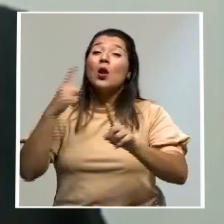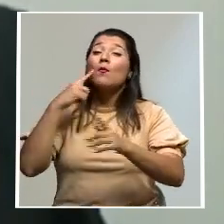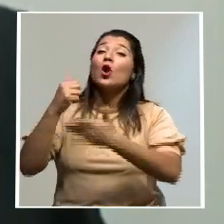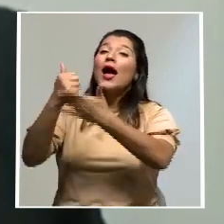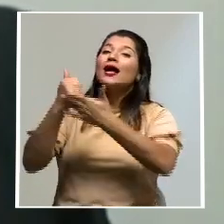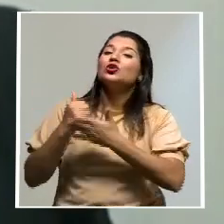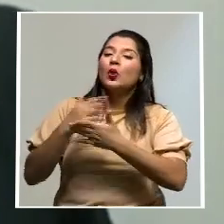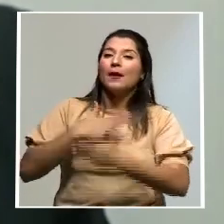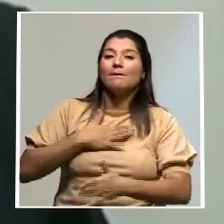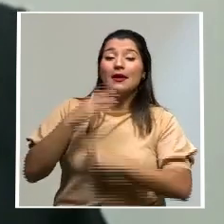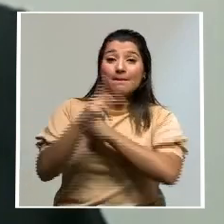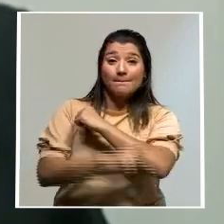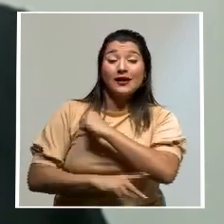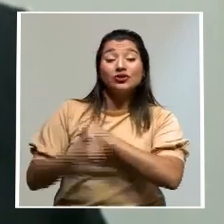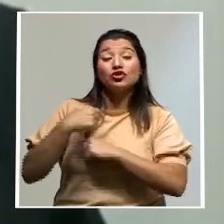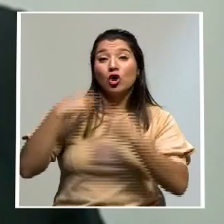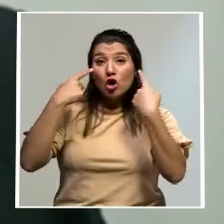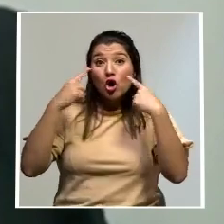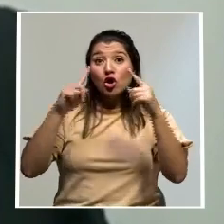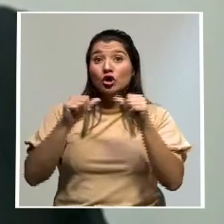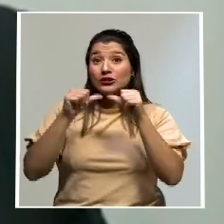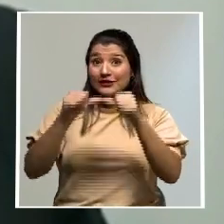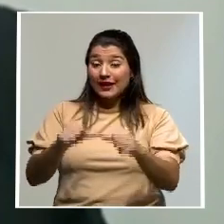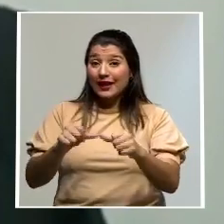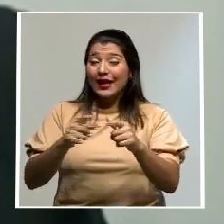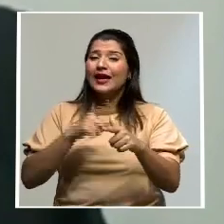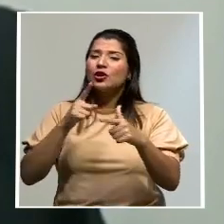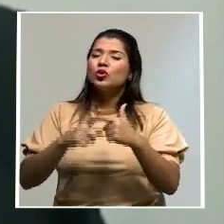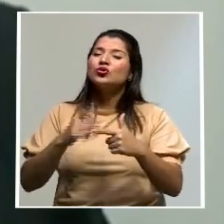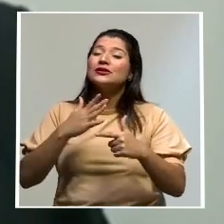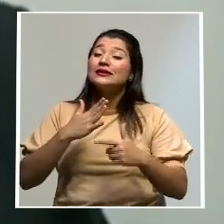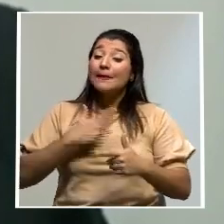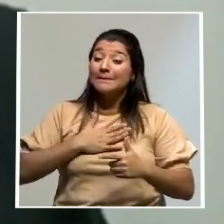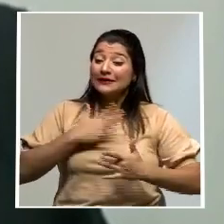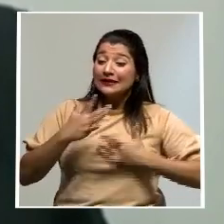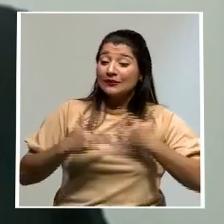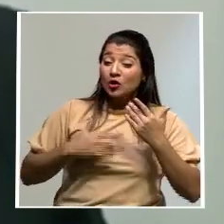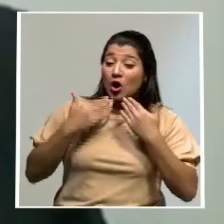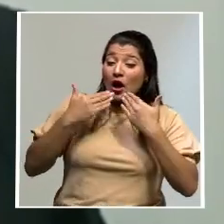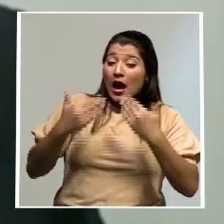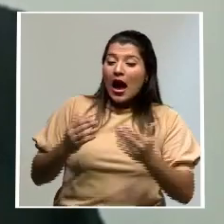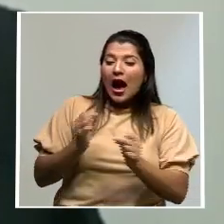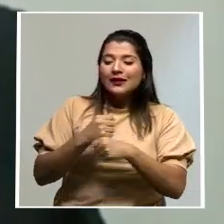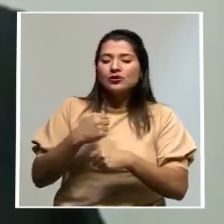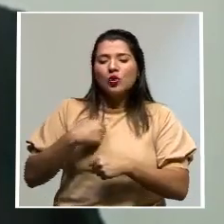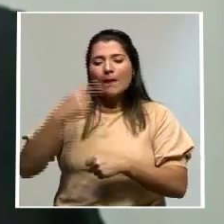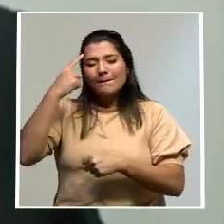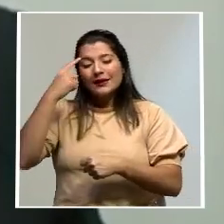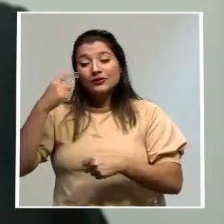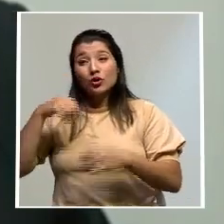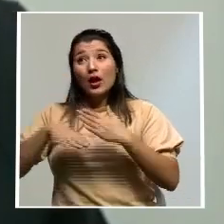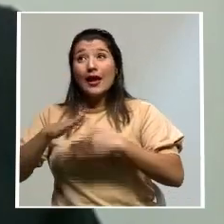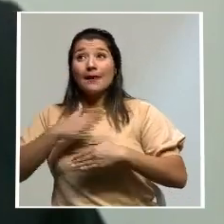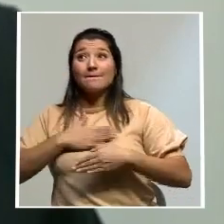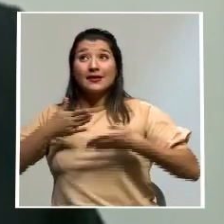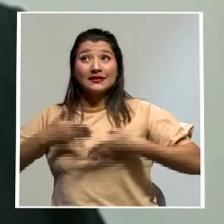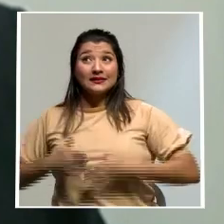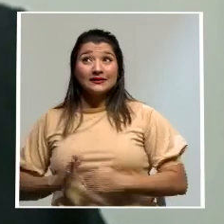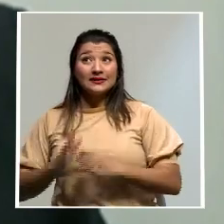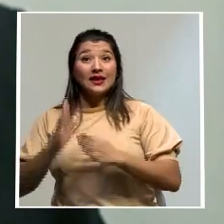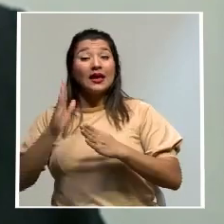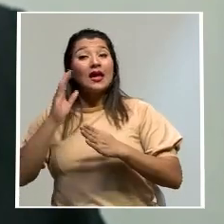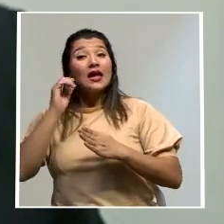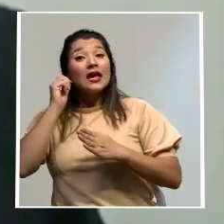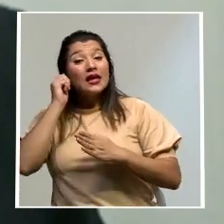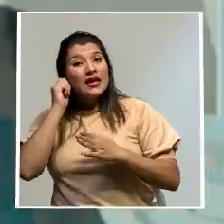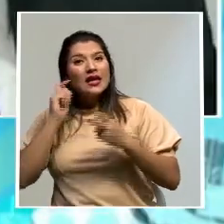el pie de amigo con el que salí yo adelante. Y entonces ese agradecimiento me hace pensar mucho en mis hijas, en mis nietos, en la clase media costarricense